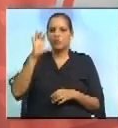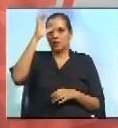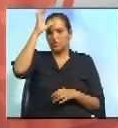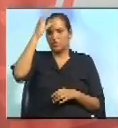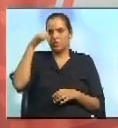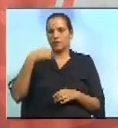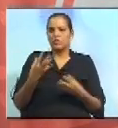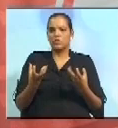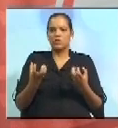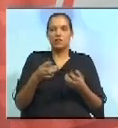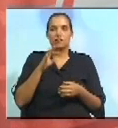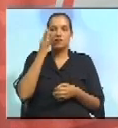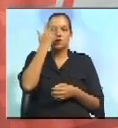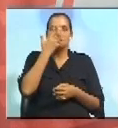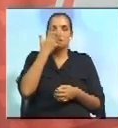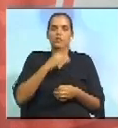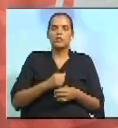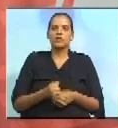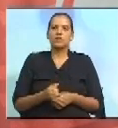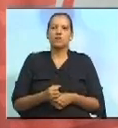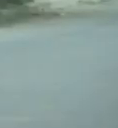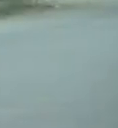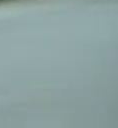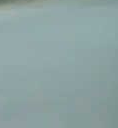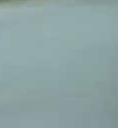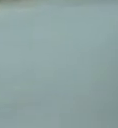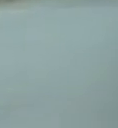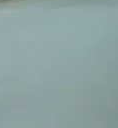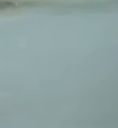los esmeraldeños para empezar el día.